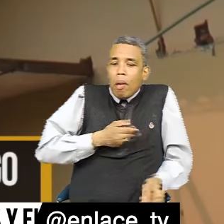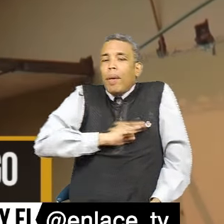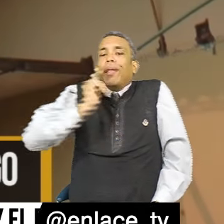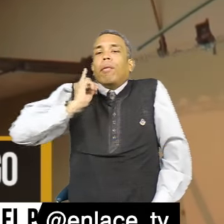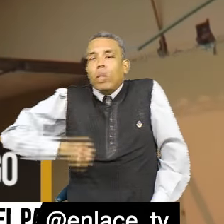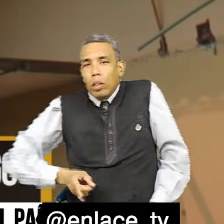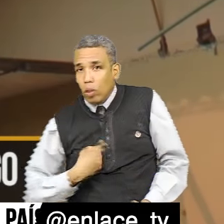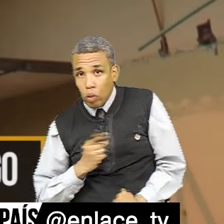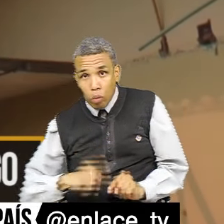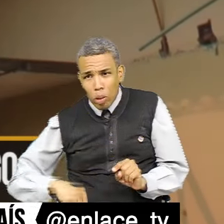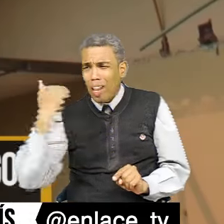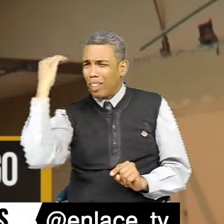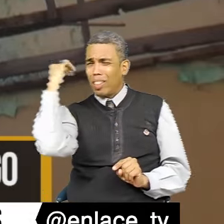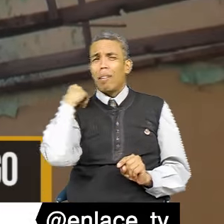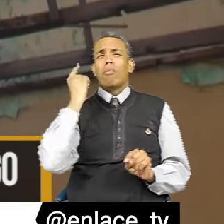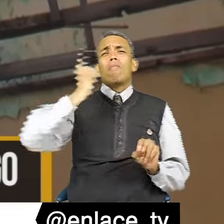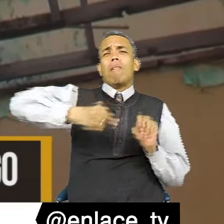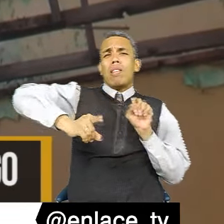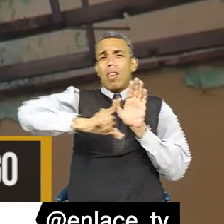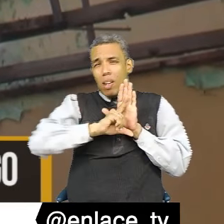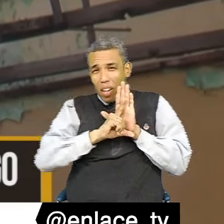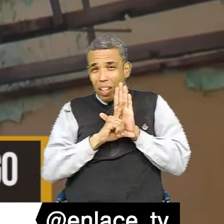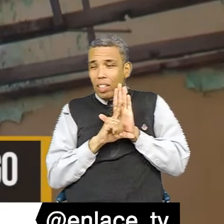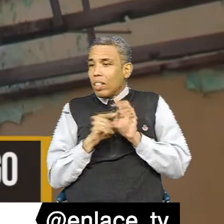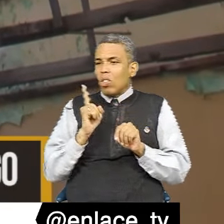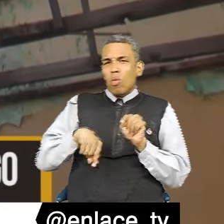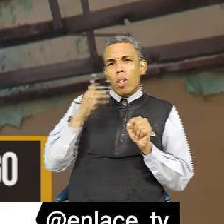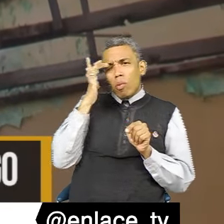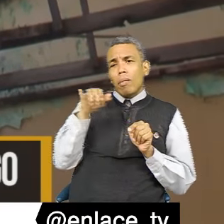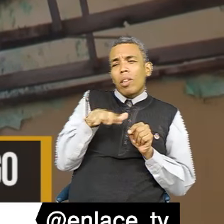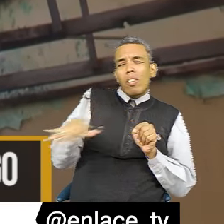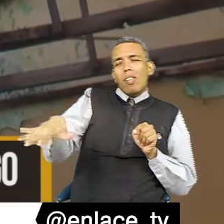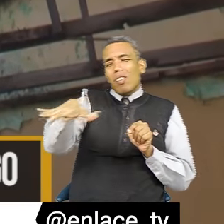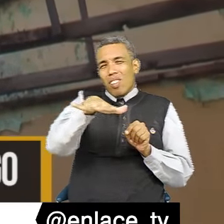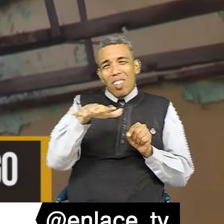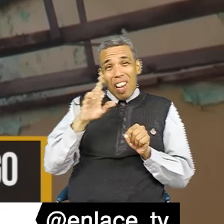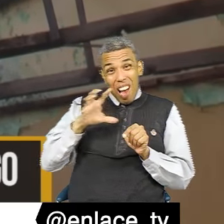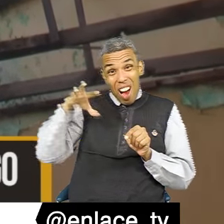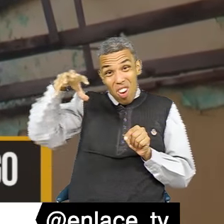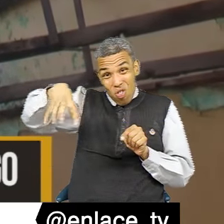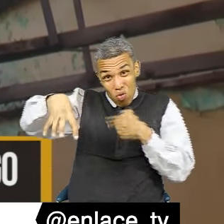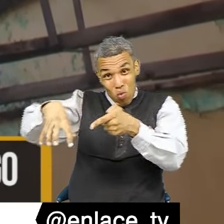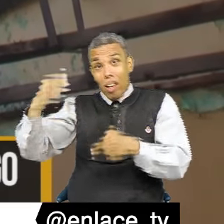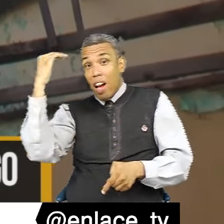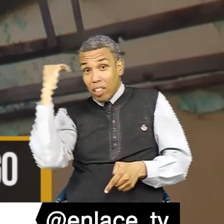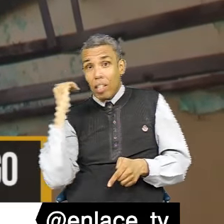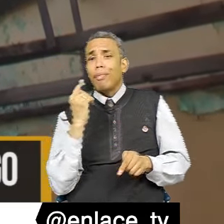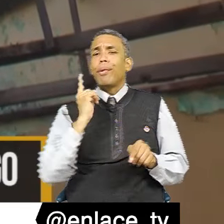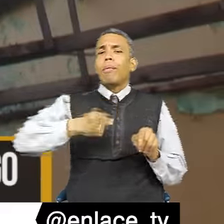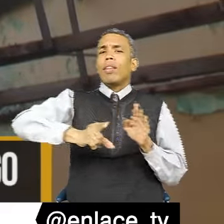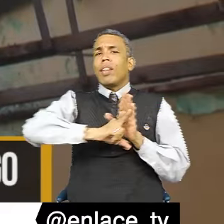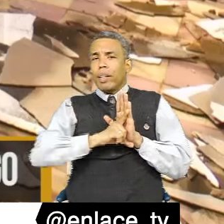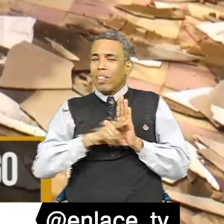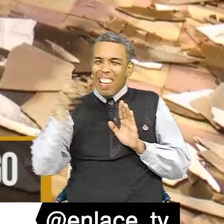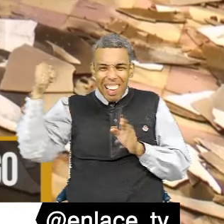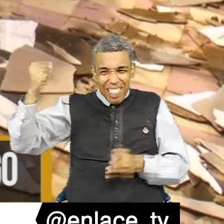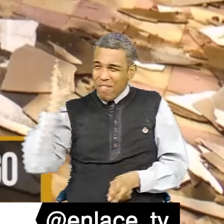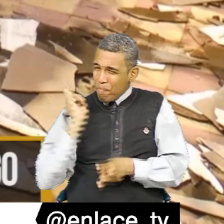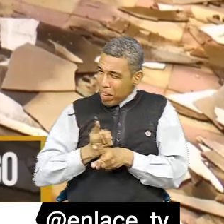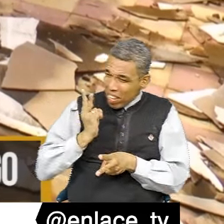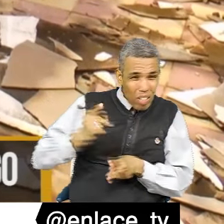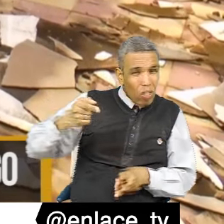alto riesgo. Ya nuevamente el arquitecto de la Secretaría de Educación en compañía de funcionarios de infraestructura han